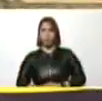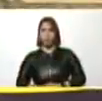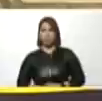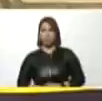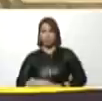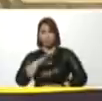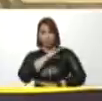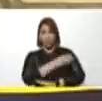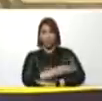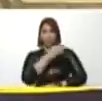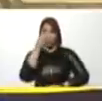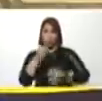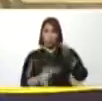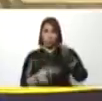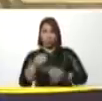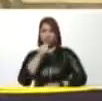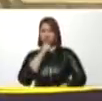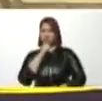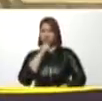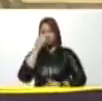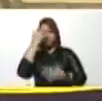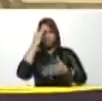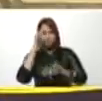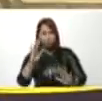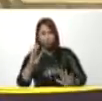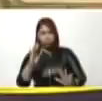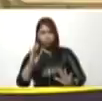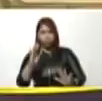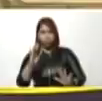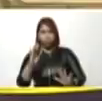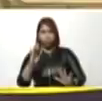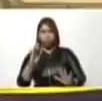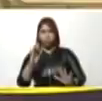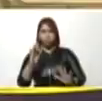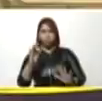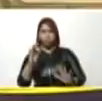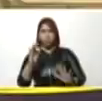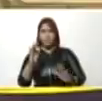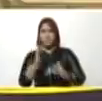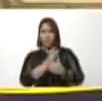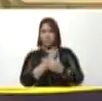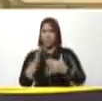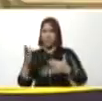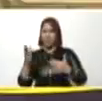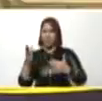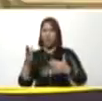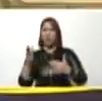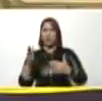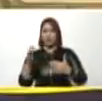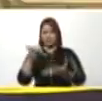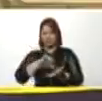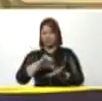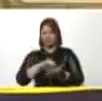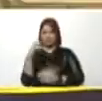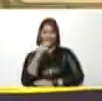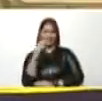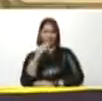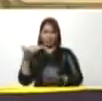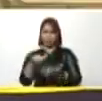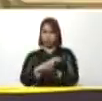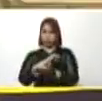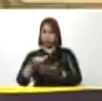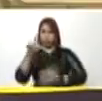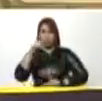El poder judicial, a quien se le pretendió un paralelismo desde Bogotá, desde Miami, ¿se acuerdan?